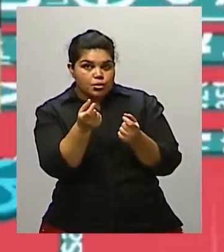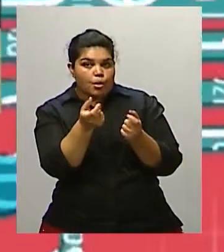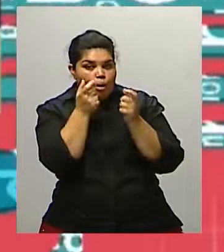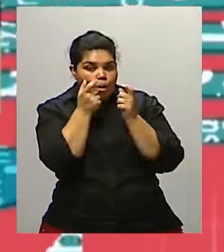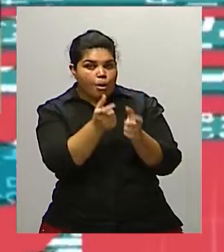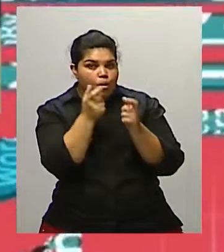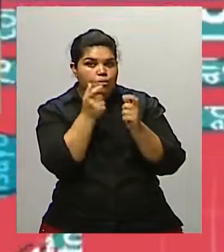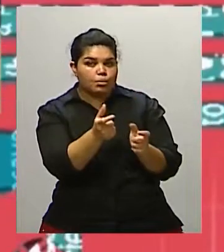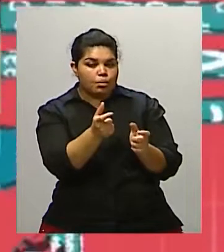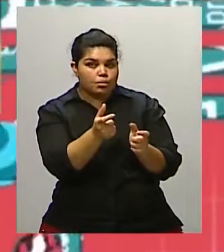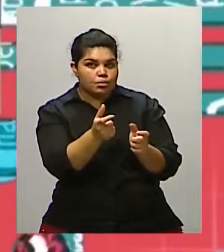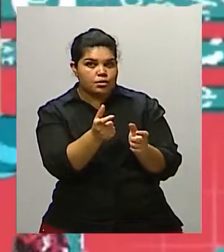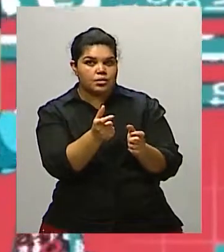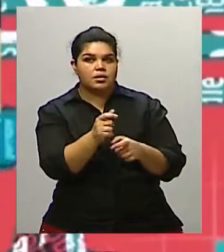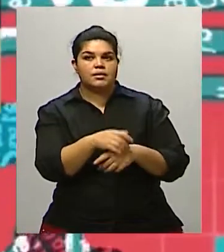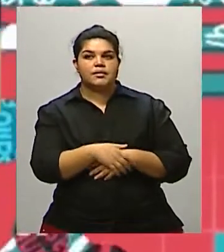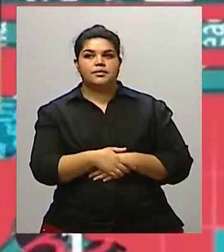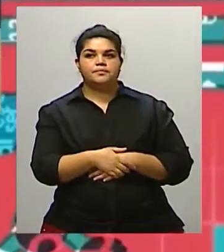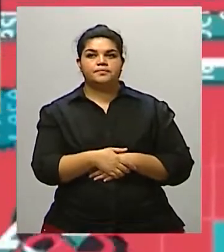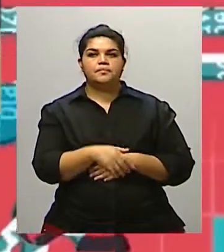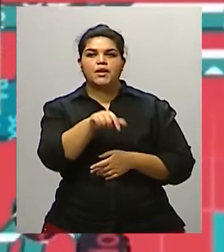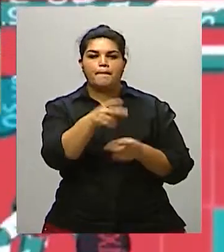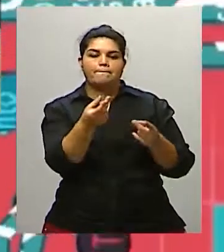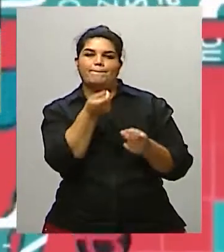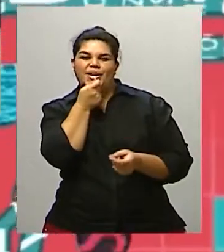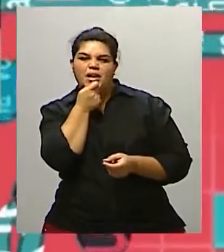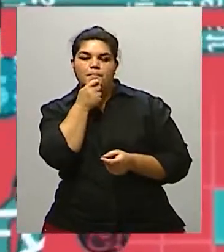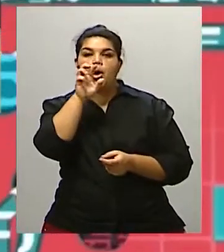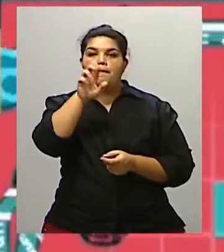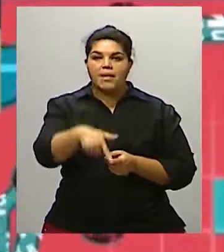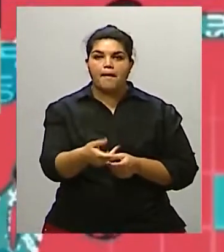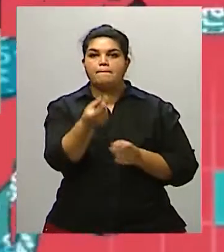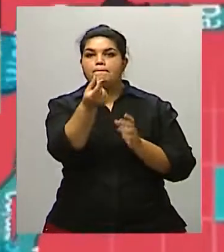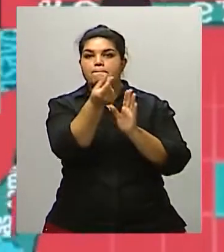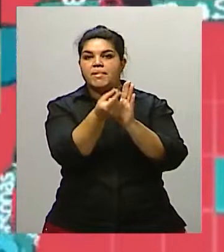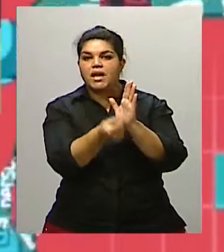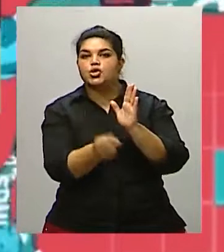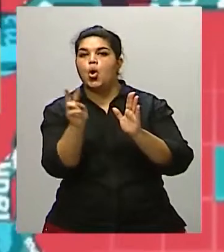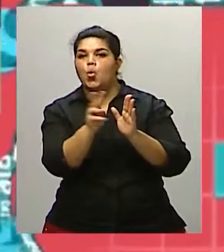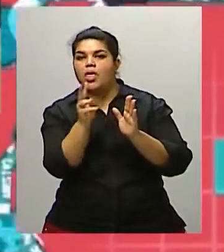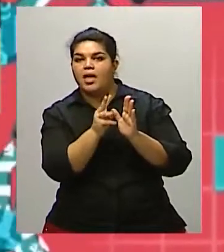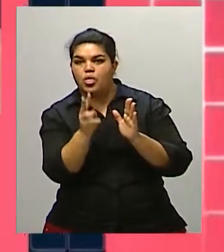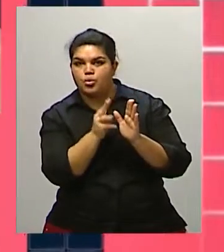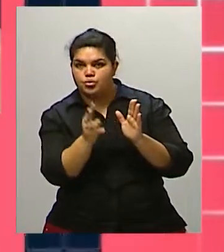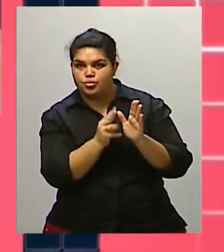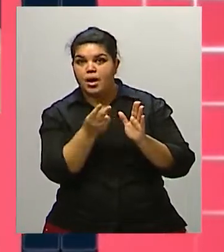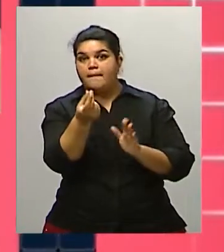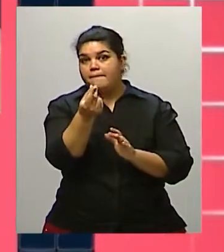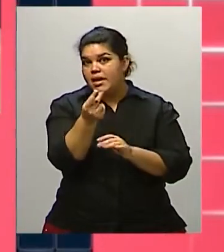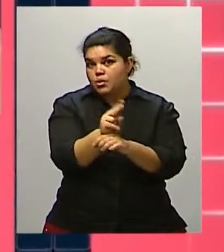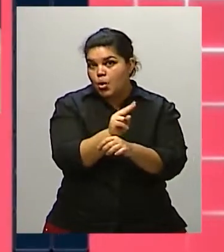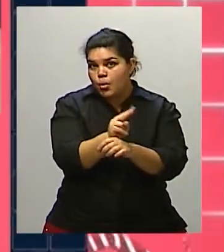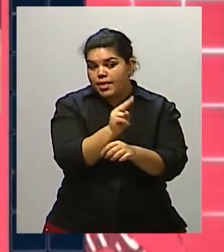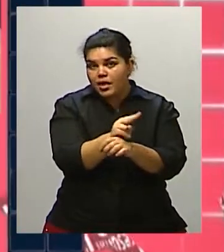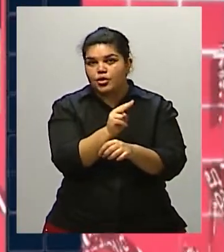que se está aplicando, precios cuidados, por ejemplo, ¿no? Sí. Porque no hay control de precios, hay precios indicativos. Precios cuidados es un precio